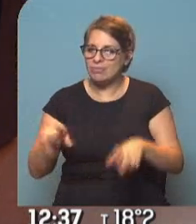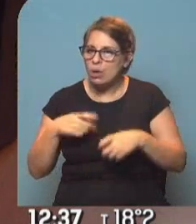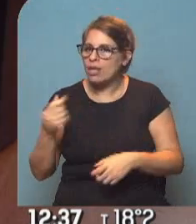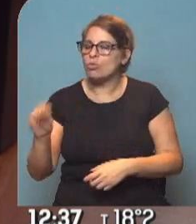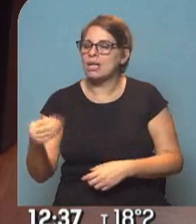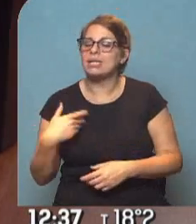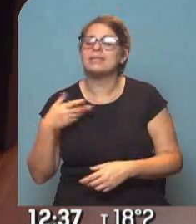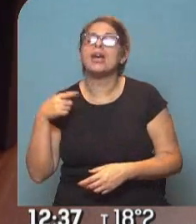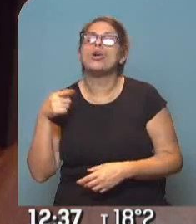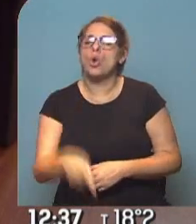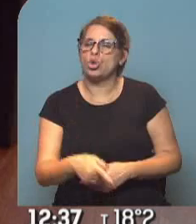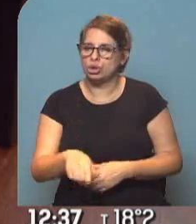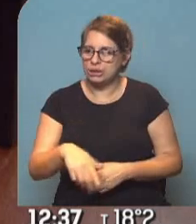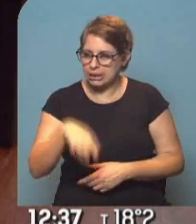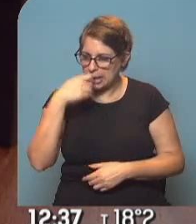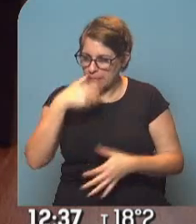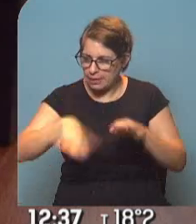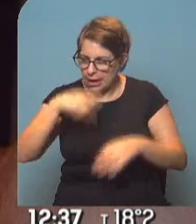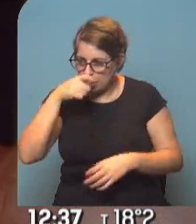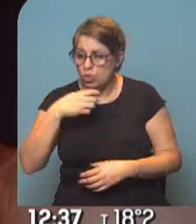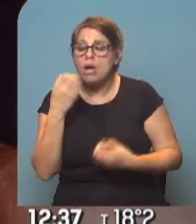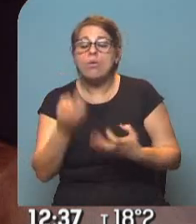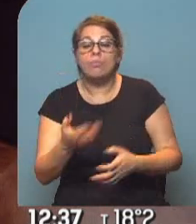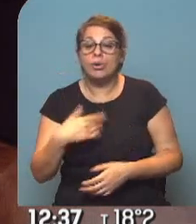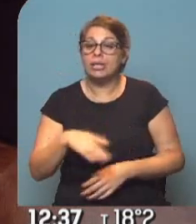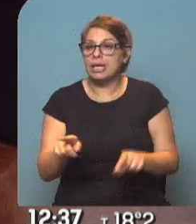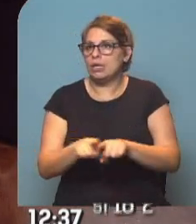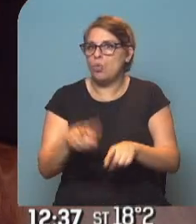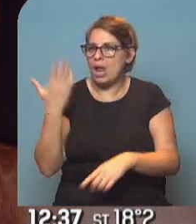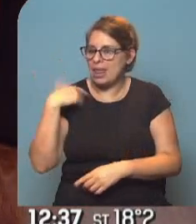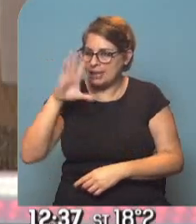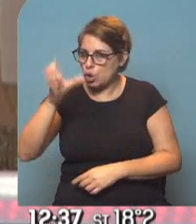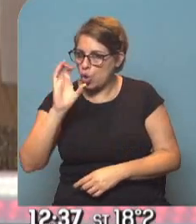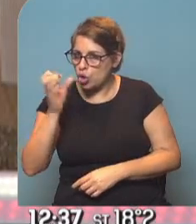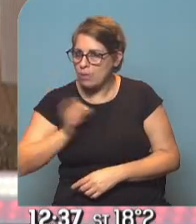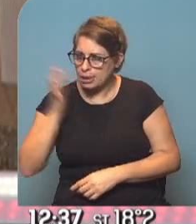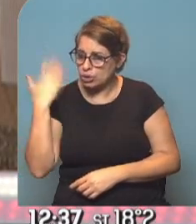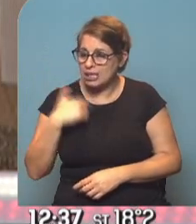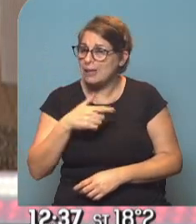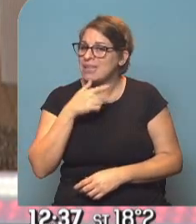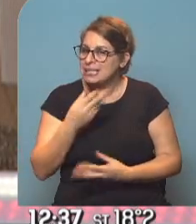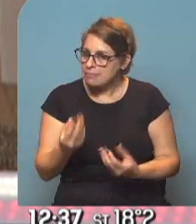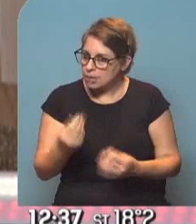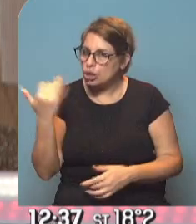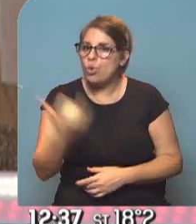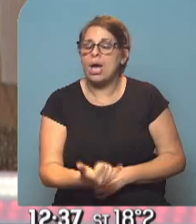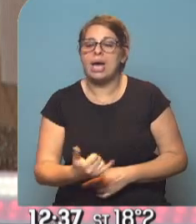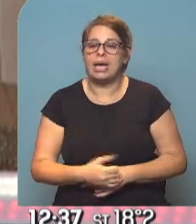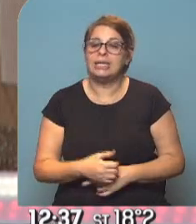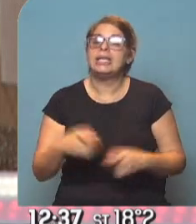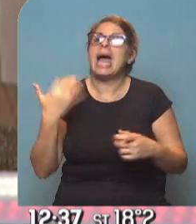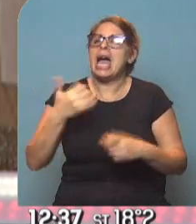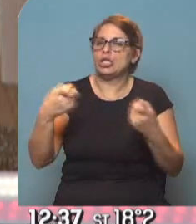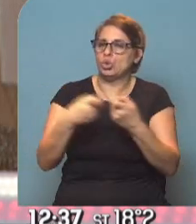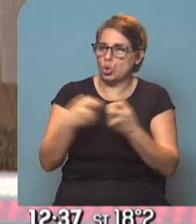para combatirla. ¿Y por qué? Porque se teme, como ocurría en Colombia hace unos años, se teme que haya cómplices,